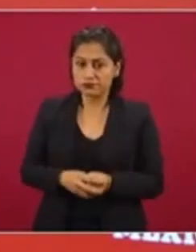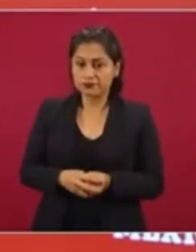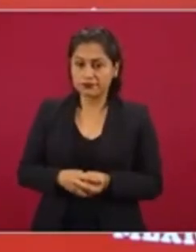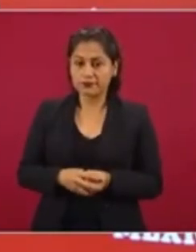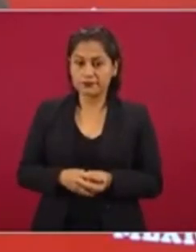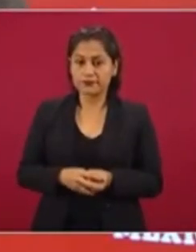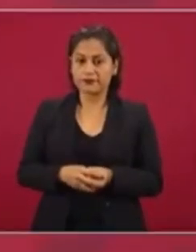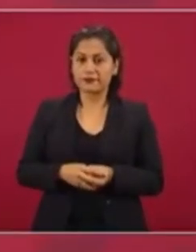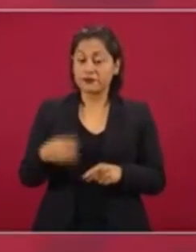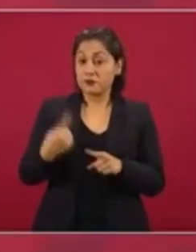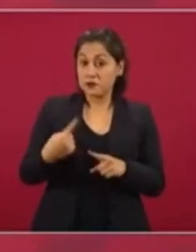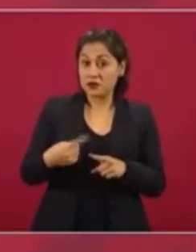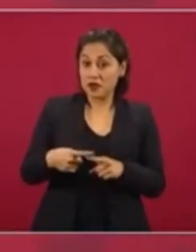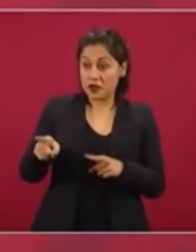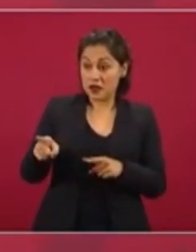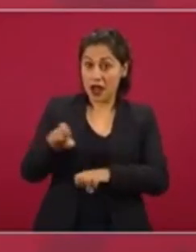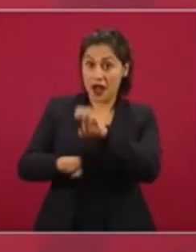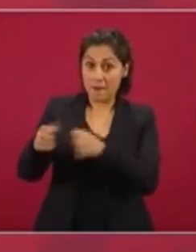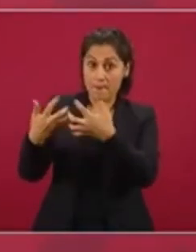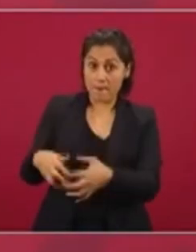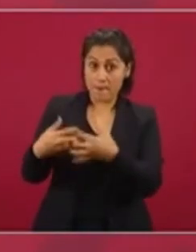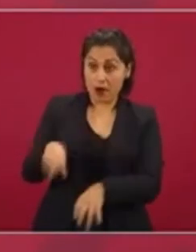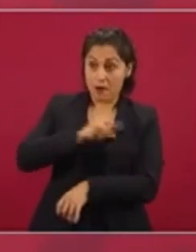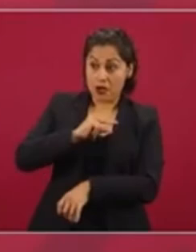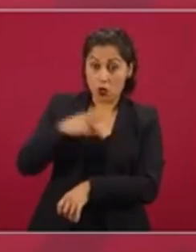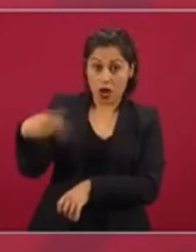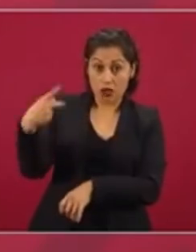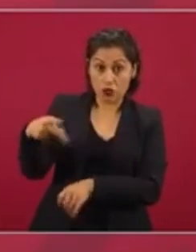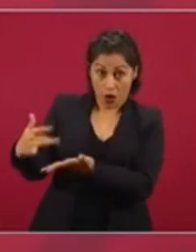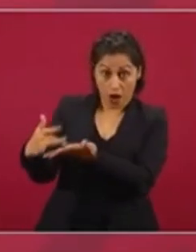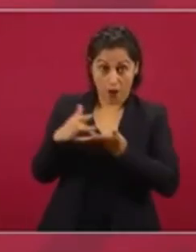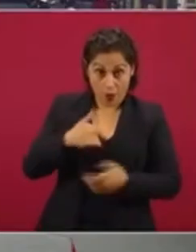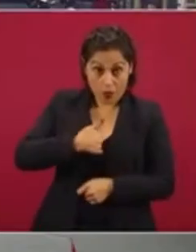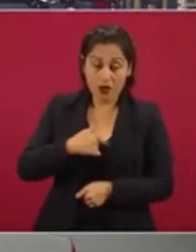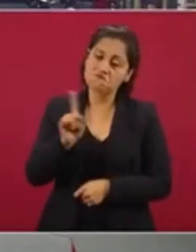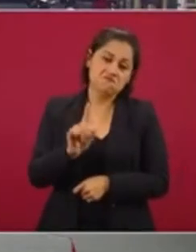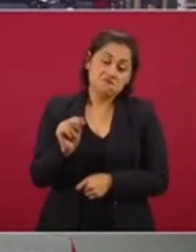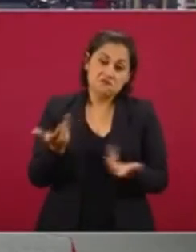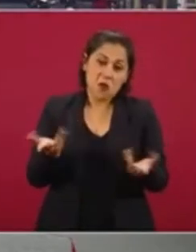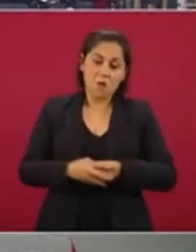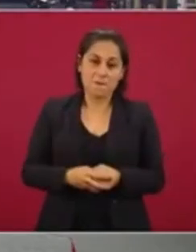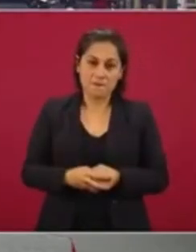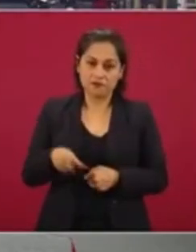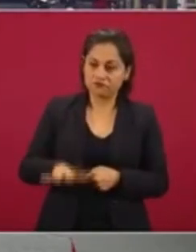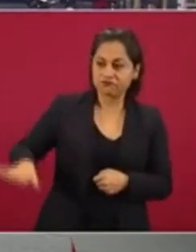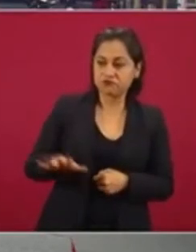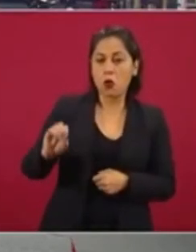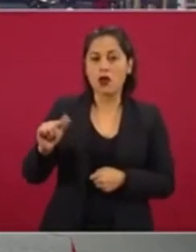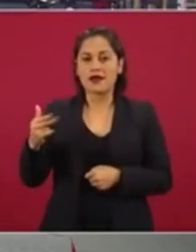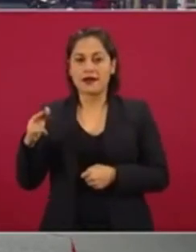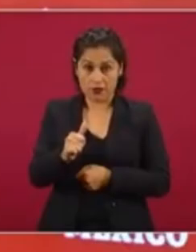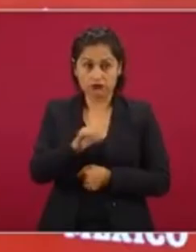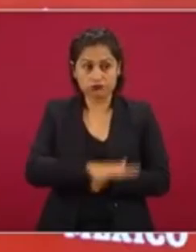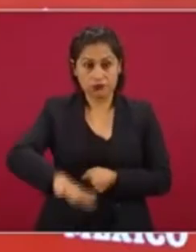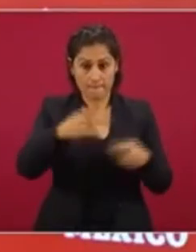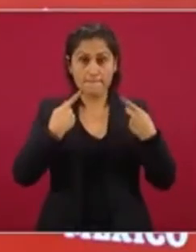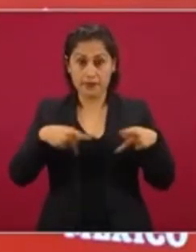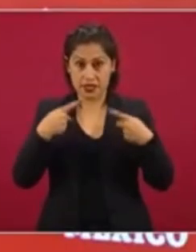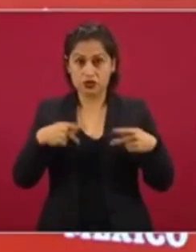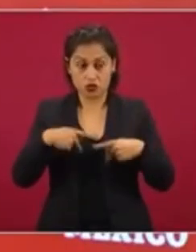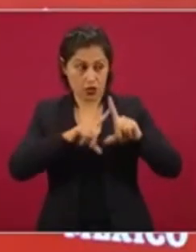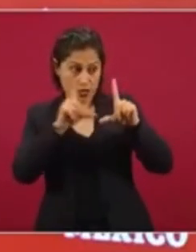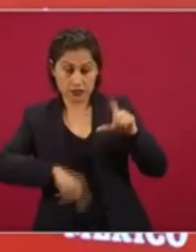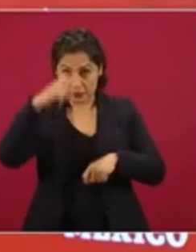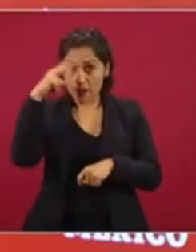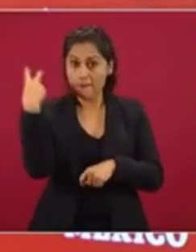No me apoyaron grupos de intereses creados. No me apoyó la oligarquía, me apoyó el pueblo. Entonces